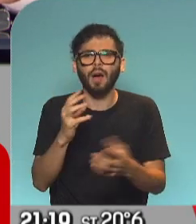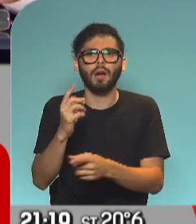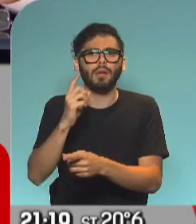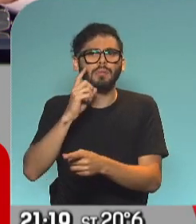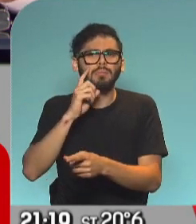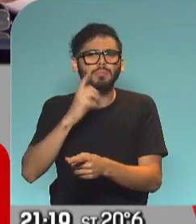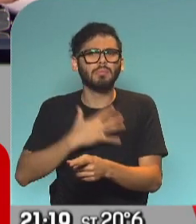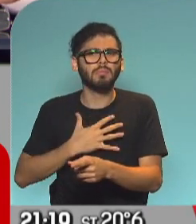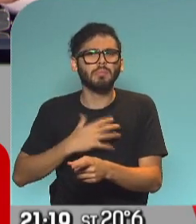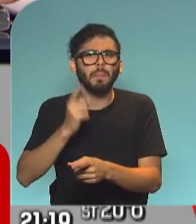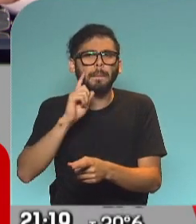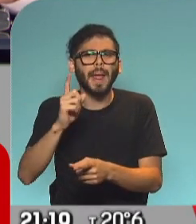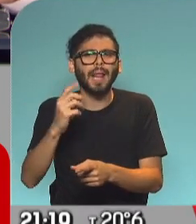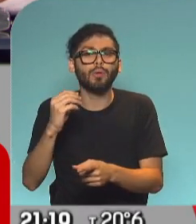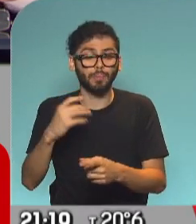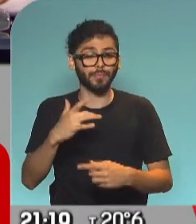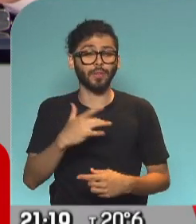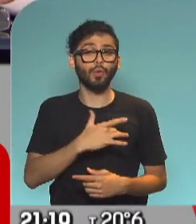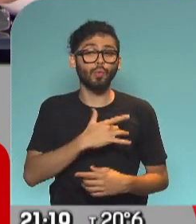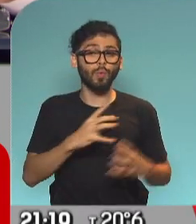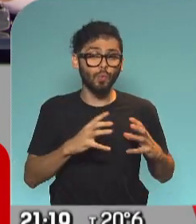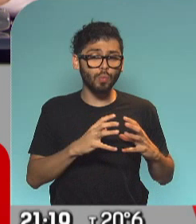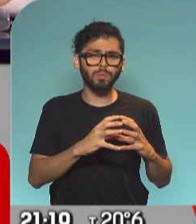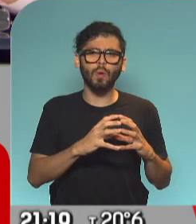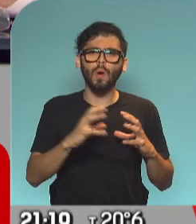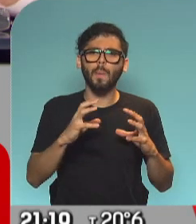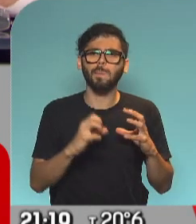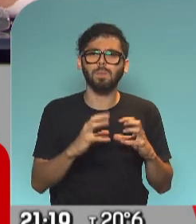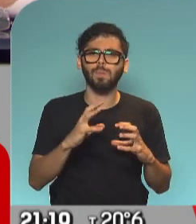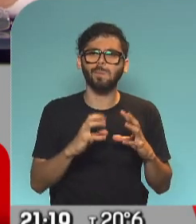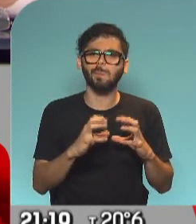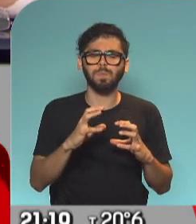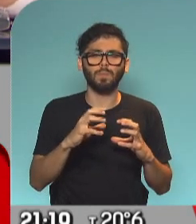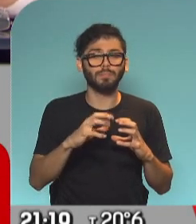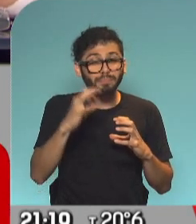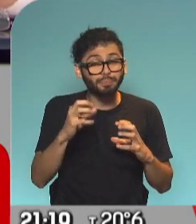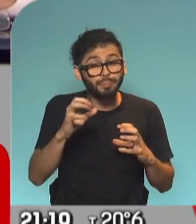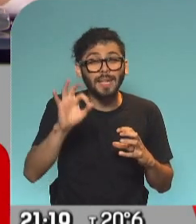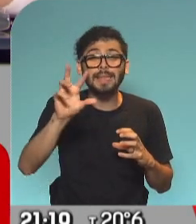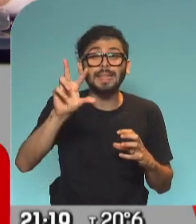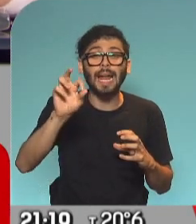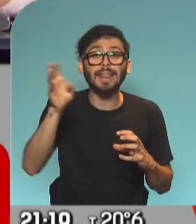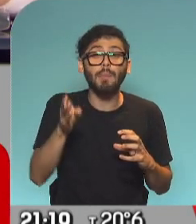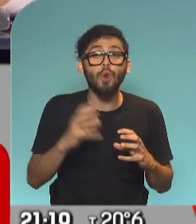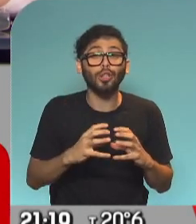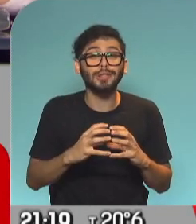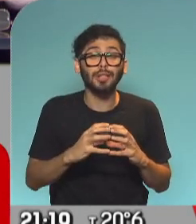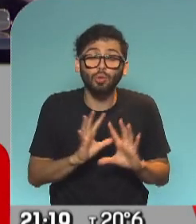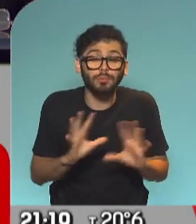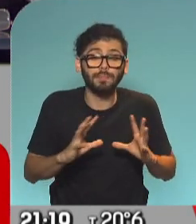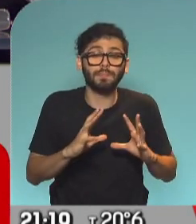de riesgo? Porque tenía un corazón que funcionaba en aproximadamente un 30% de su capacidad. Un corazón que